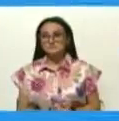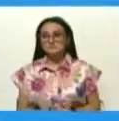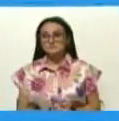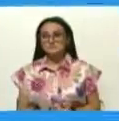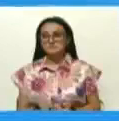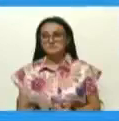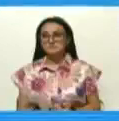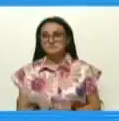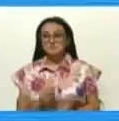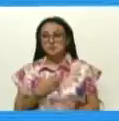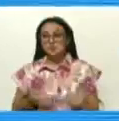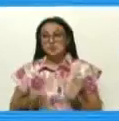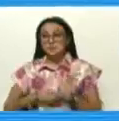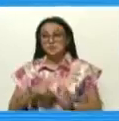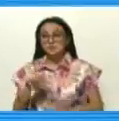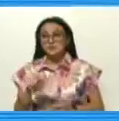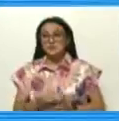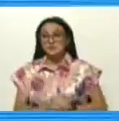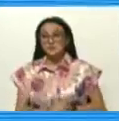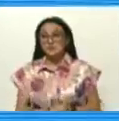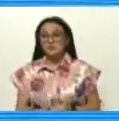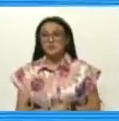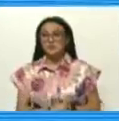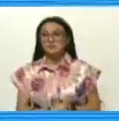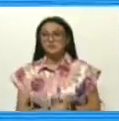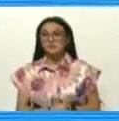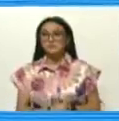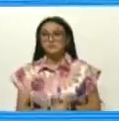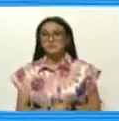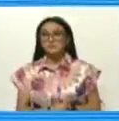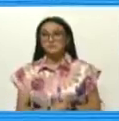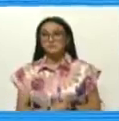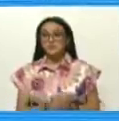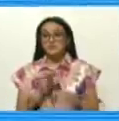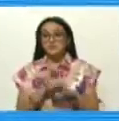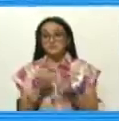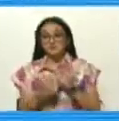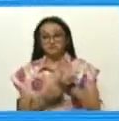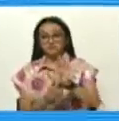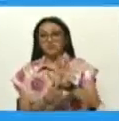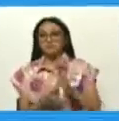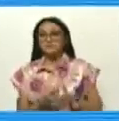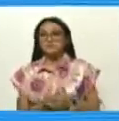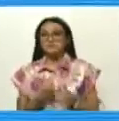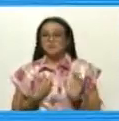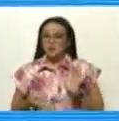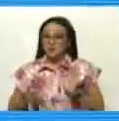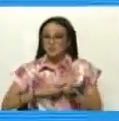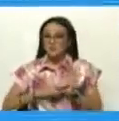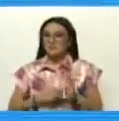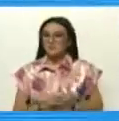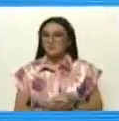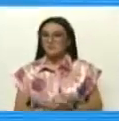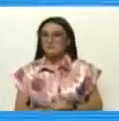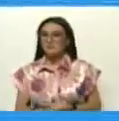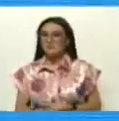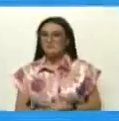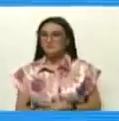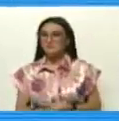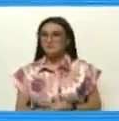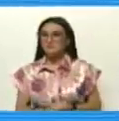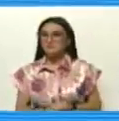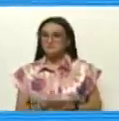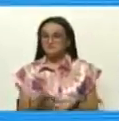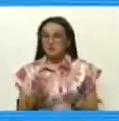Lo voy a repetir. ¿Estamos al aire? Qué bueno. Lo voy a repetir. Señores de